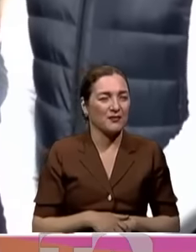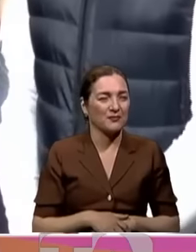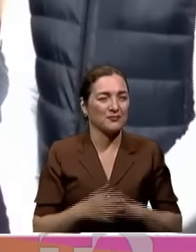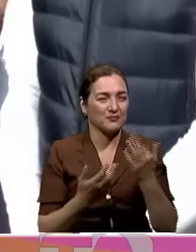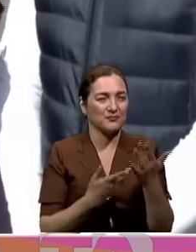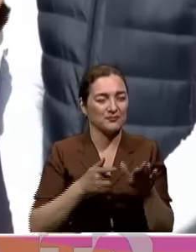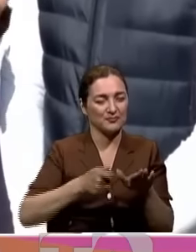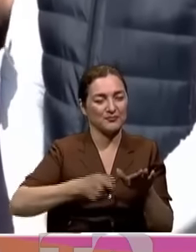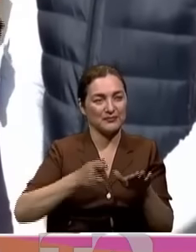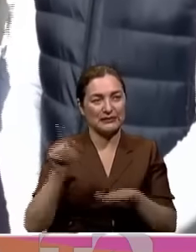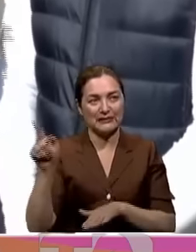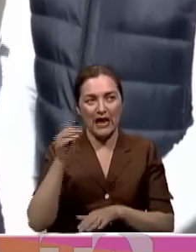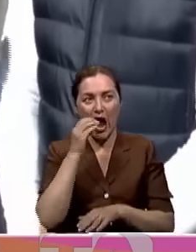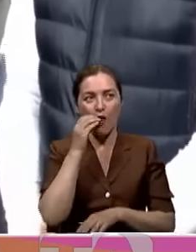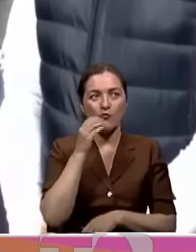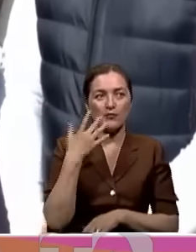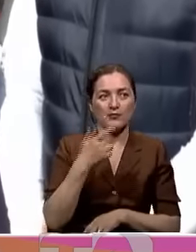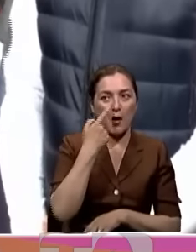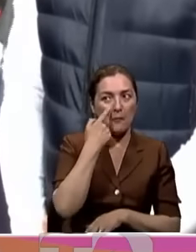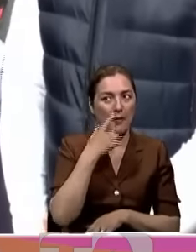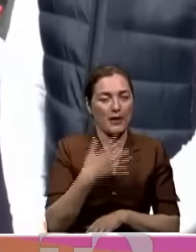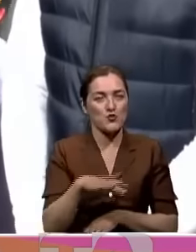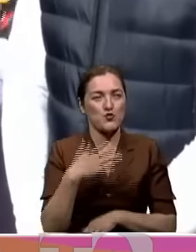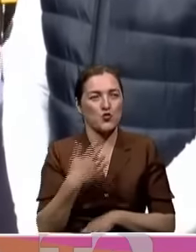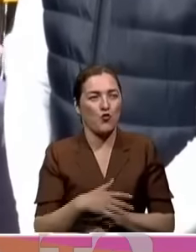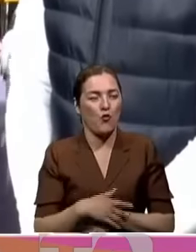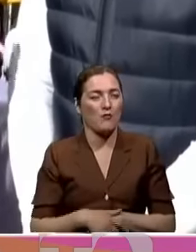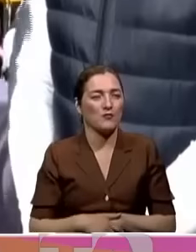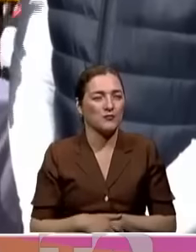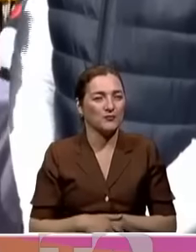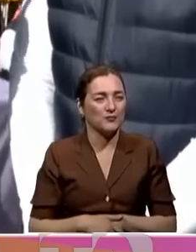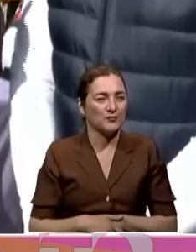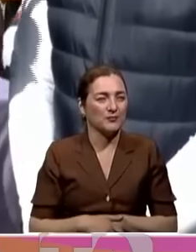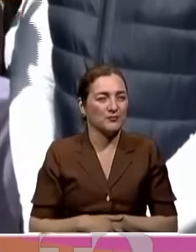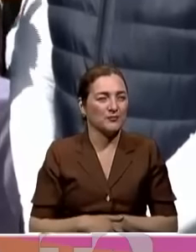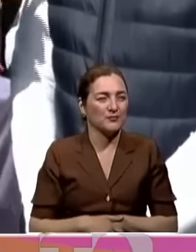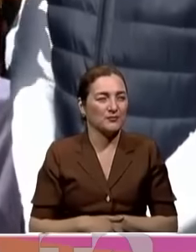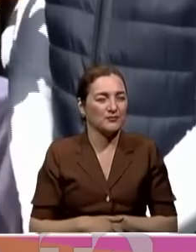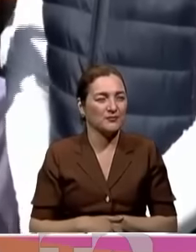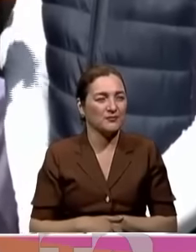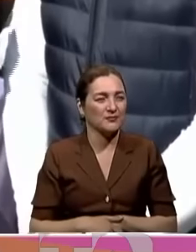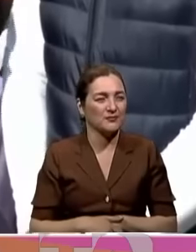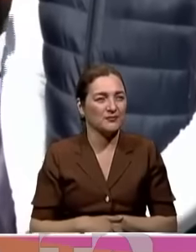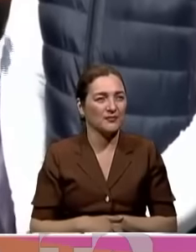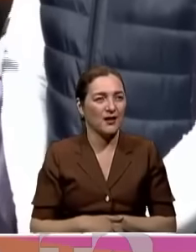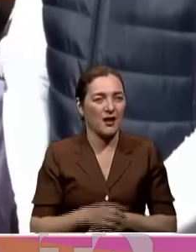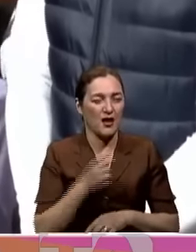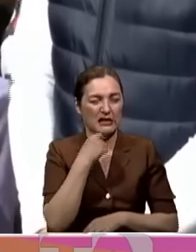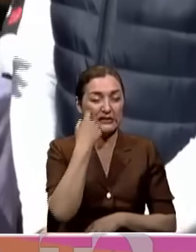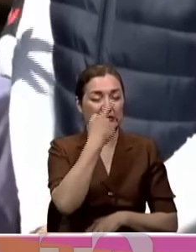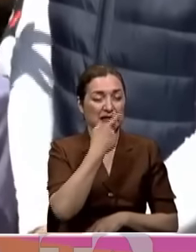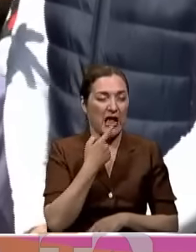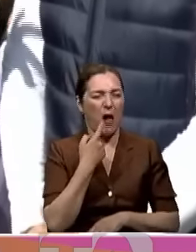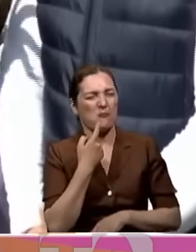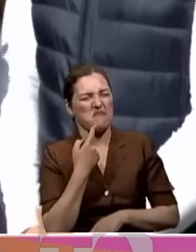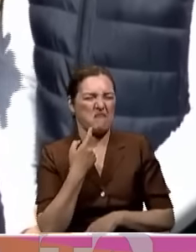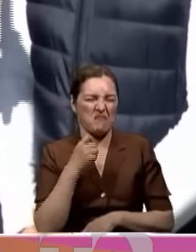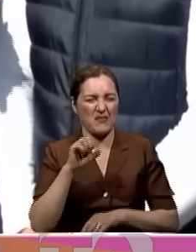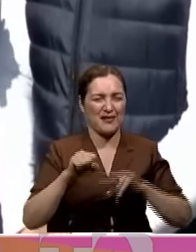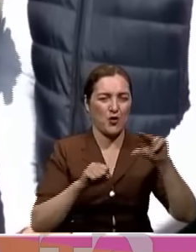los jurados ahorita que están probando, los estamos viendo, degustando. Y no hacen ningún gesto, ninguna mueca como para decir sí,